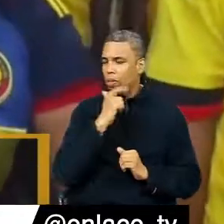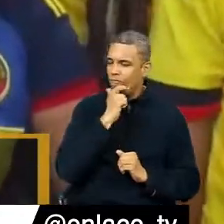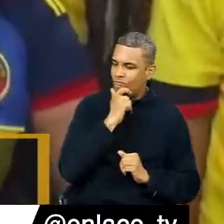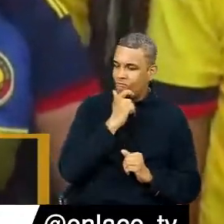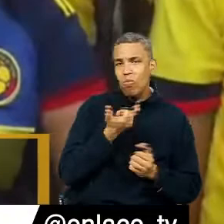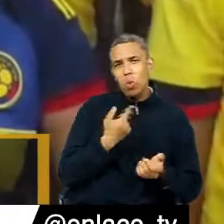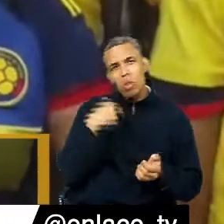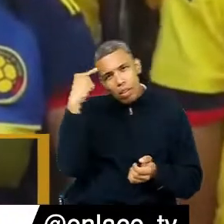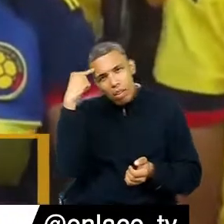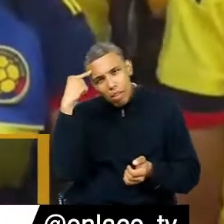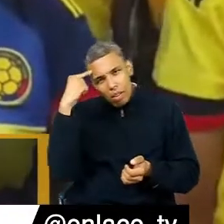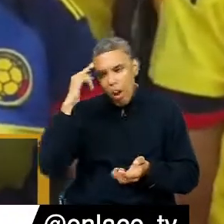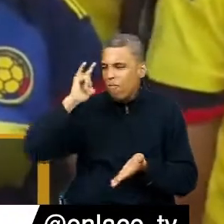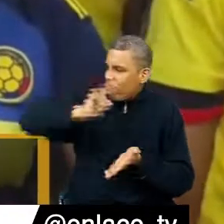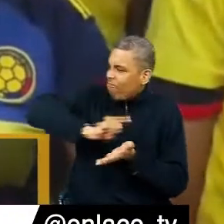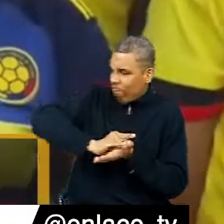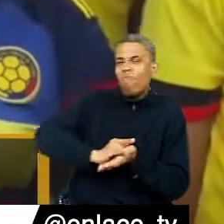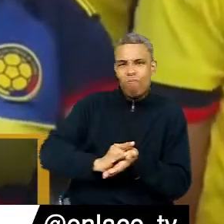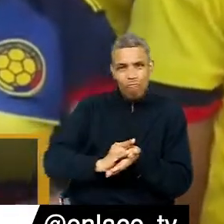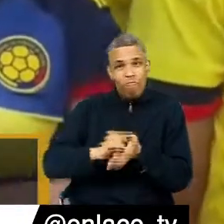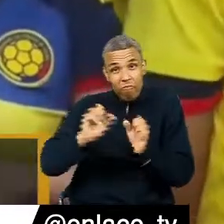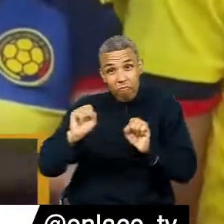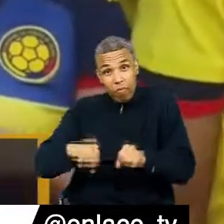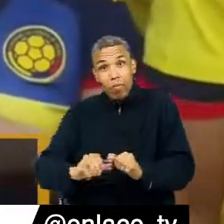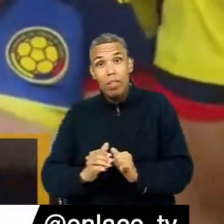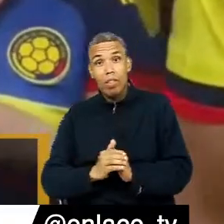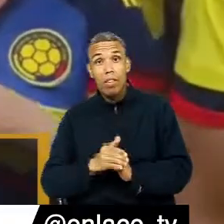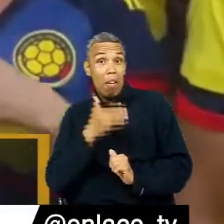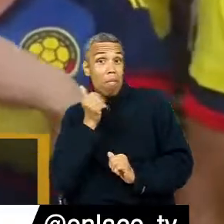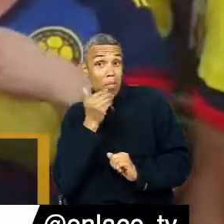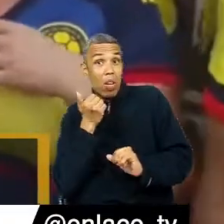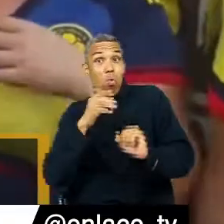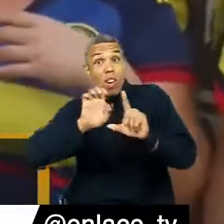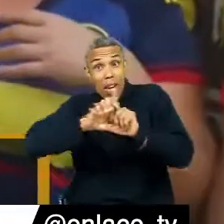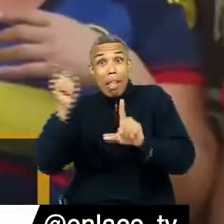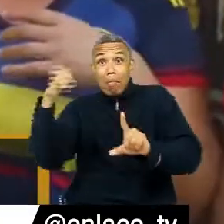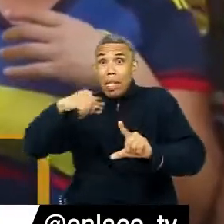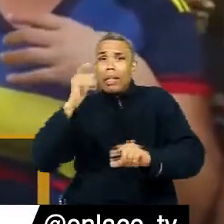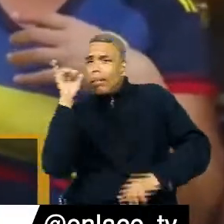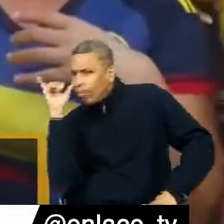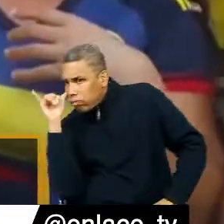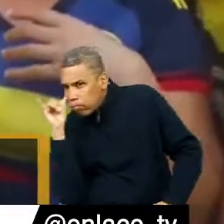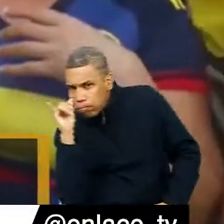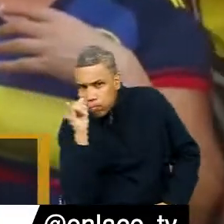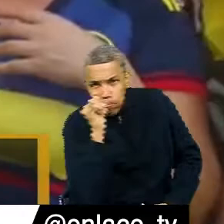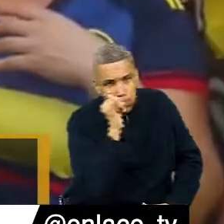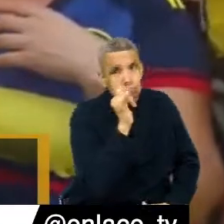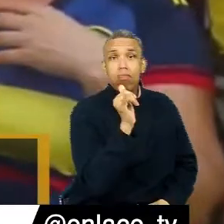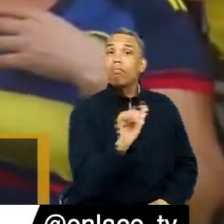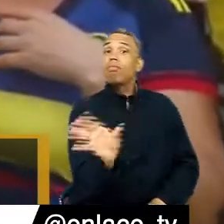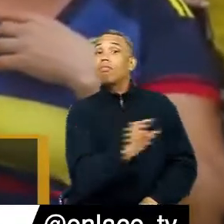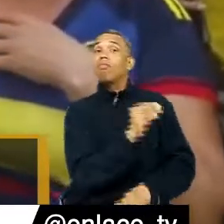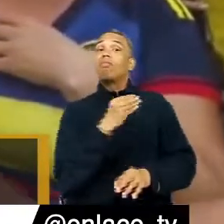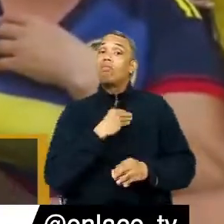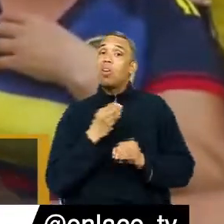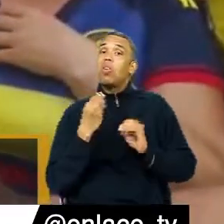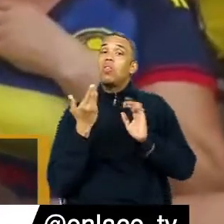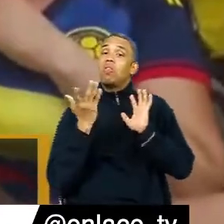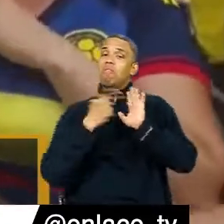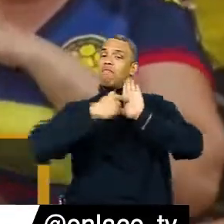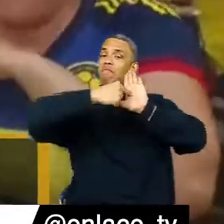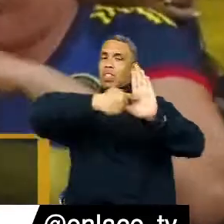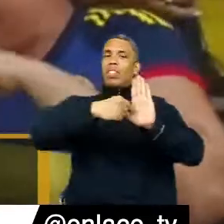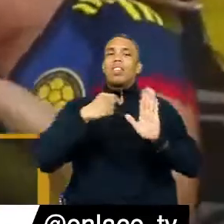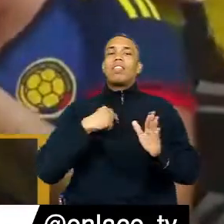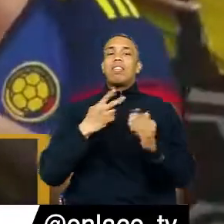que ha hecho la televisión para tener aquí presente a Proyecto Tour. Proyecto Tour es una de las